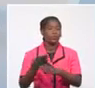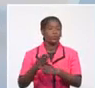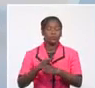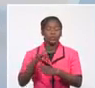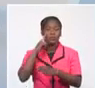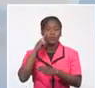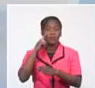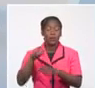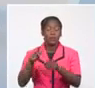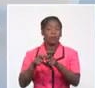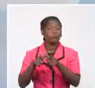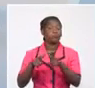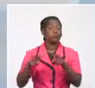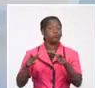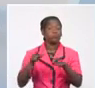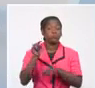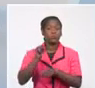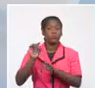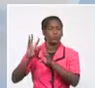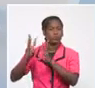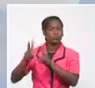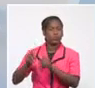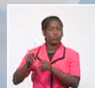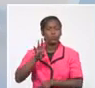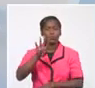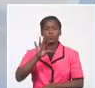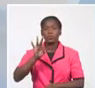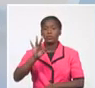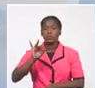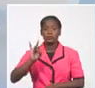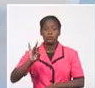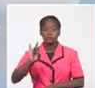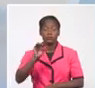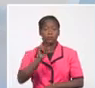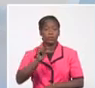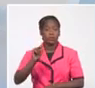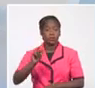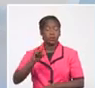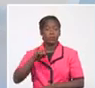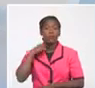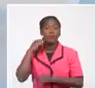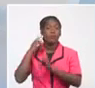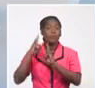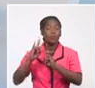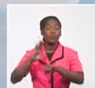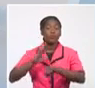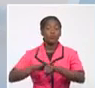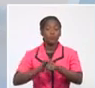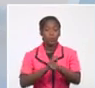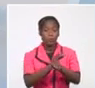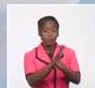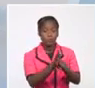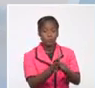se incremente a 487, con una letalidad para Cuba del